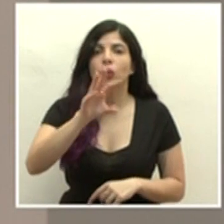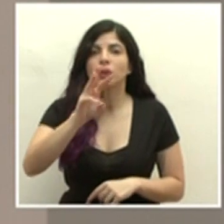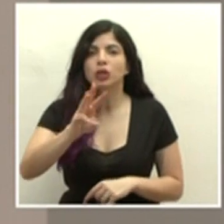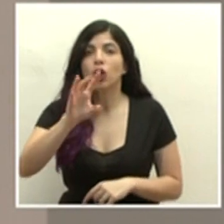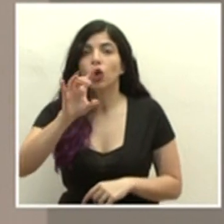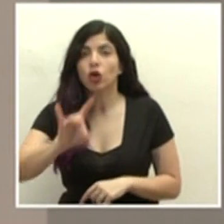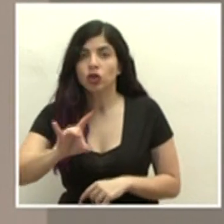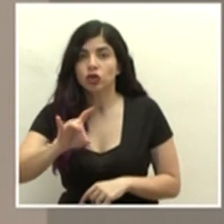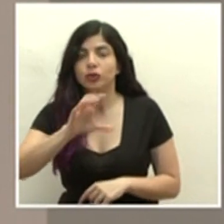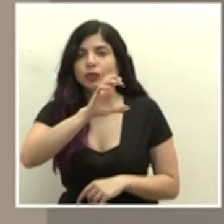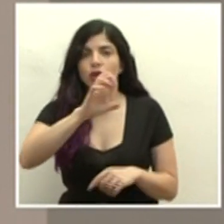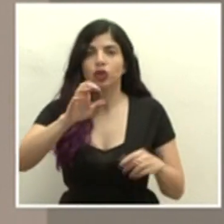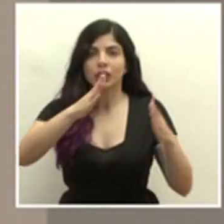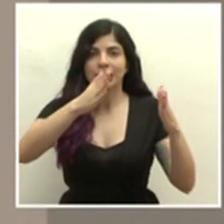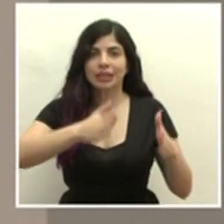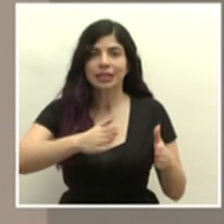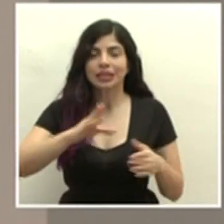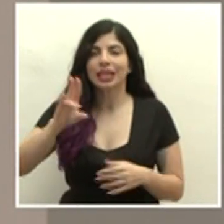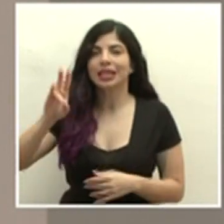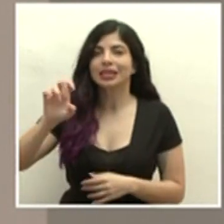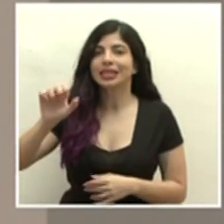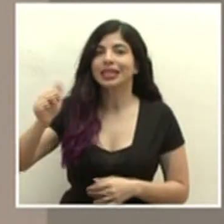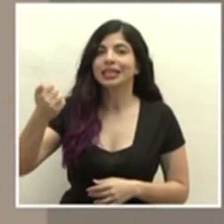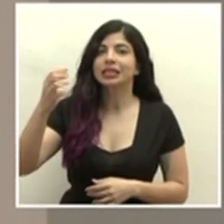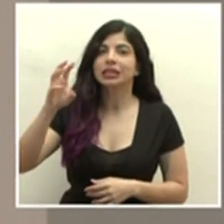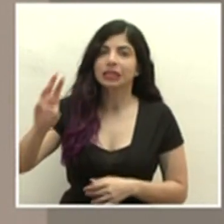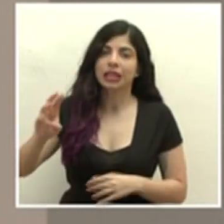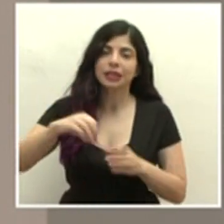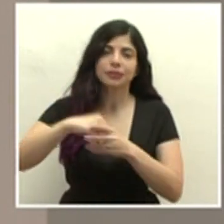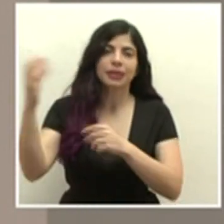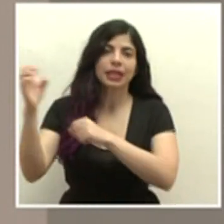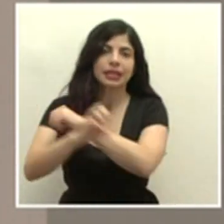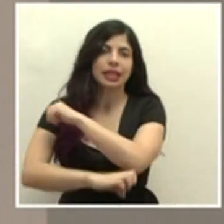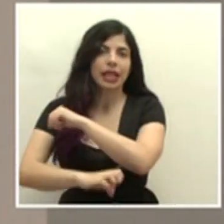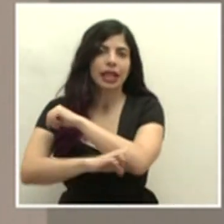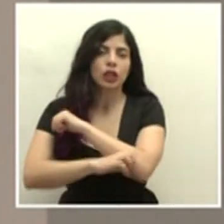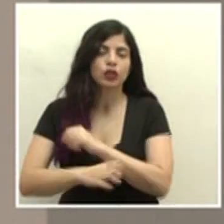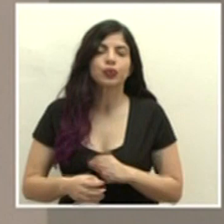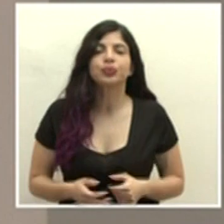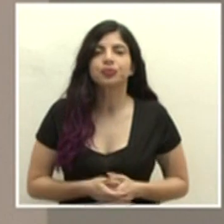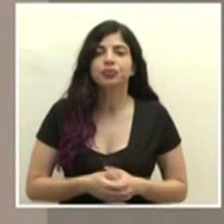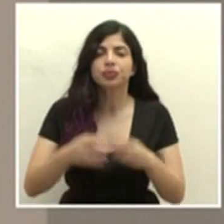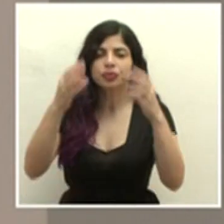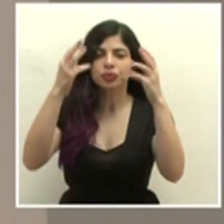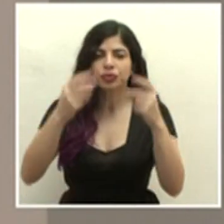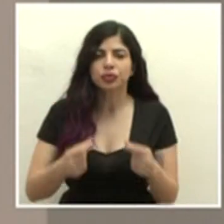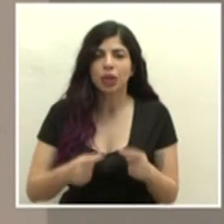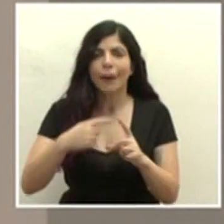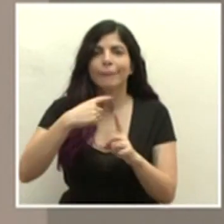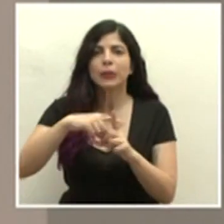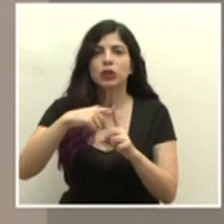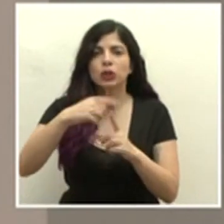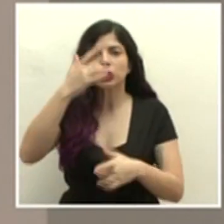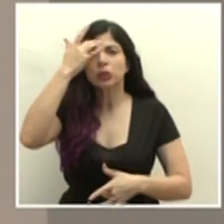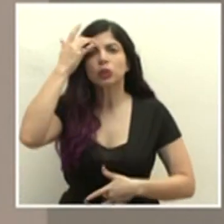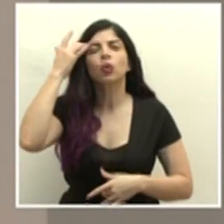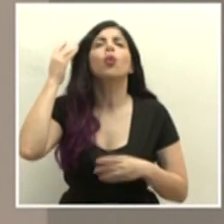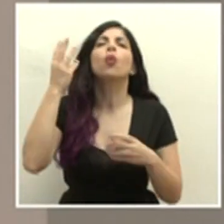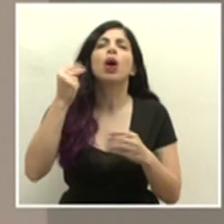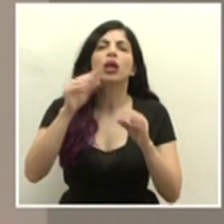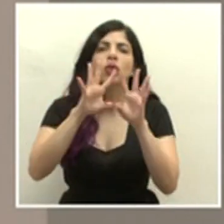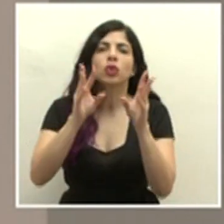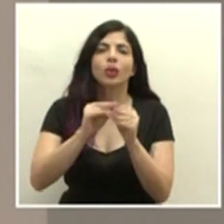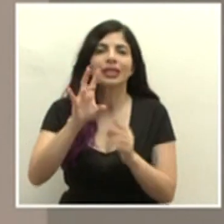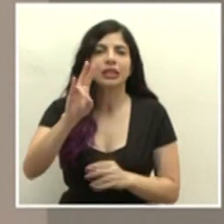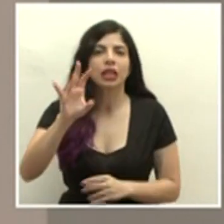1.968 que son costarricenses, 716 que son extranjeros. Se contabilizan casos positivos en un total de